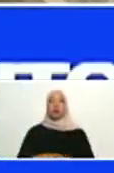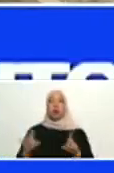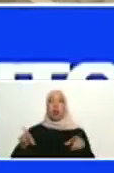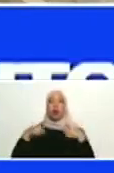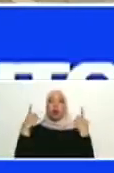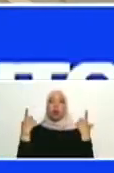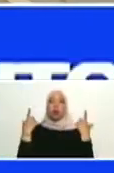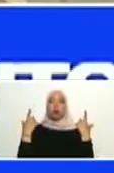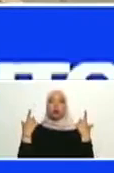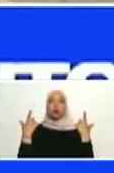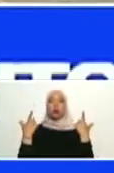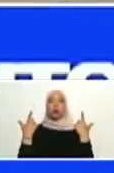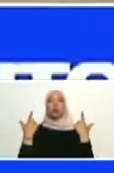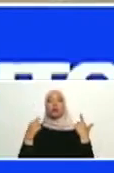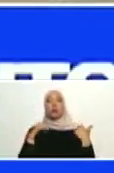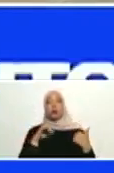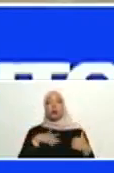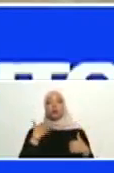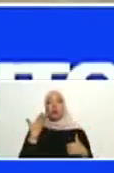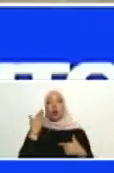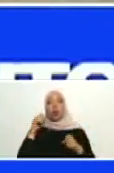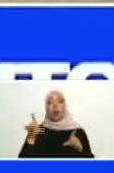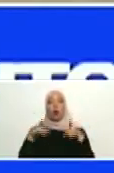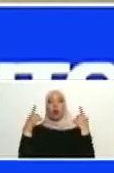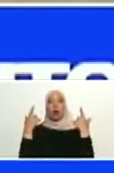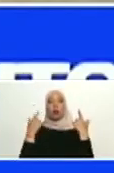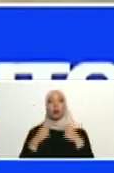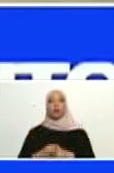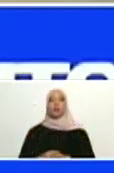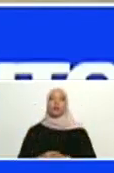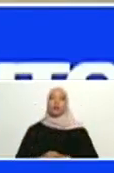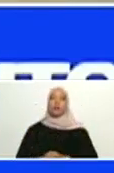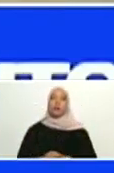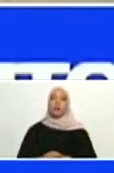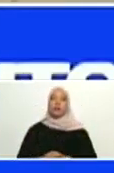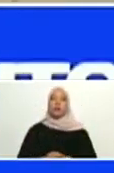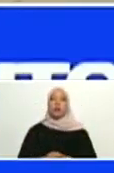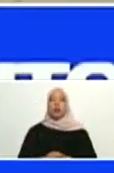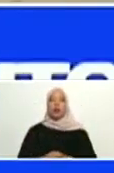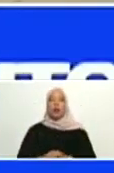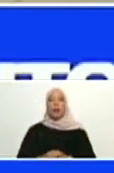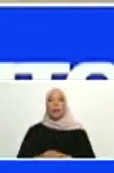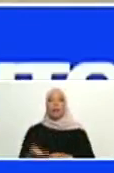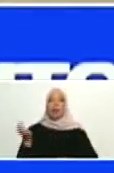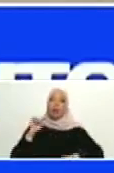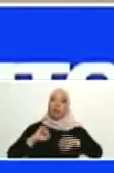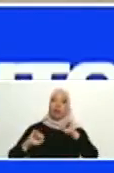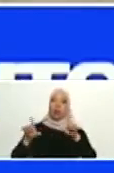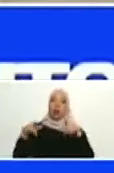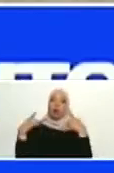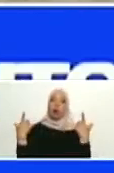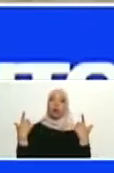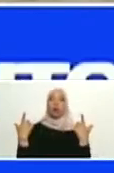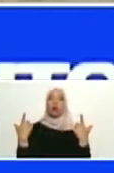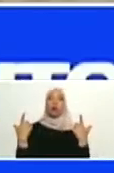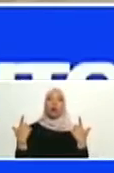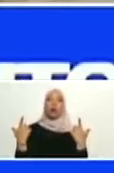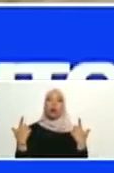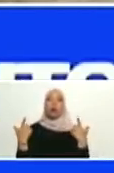de La Guaira colonial, que, bueno, defendía a La Guaira dado